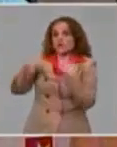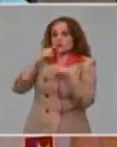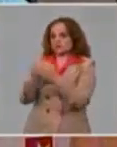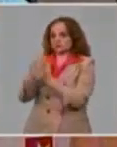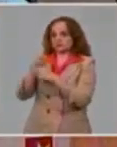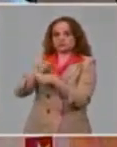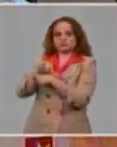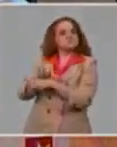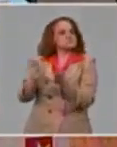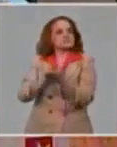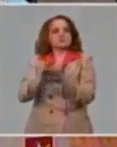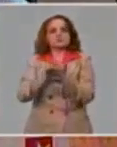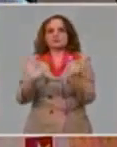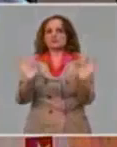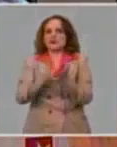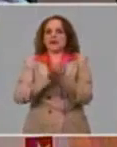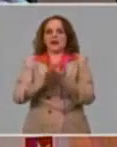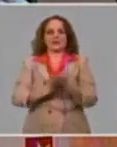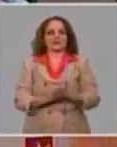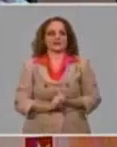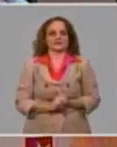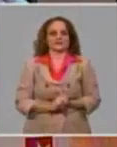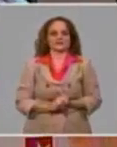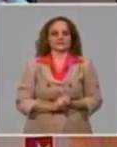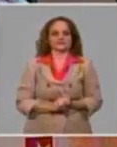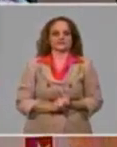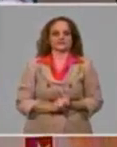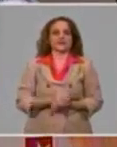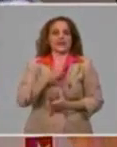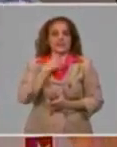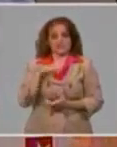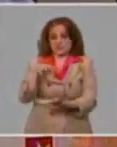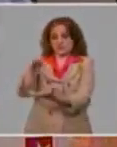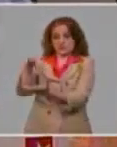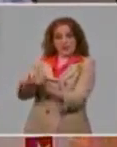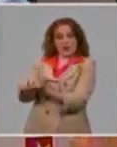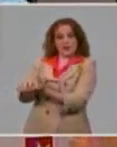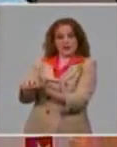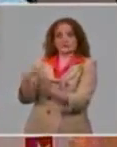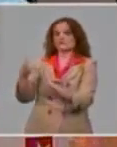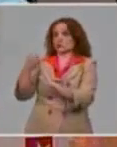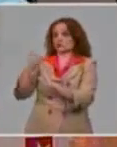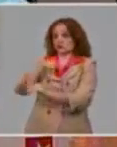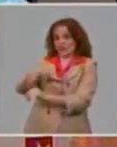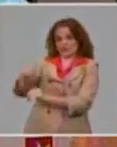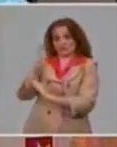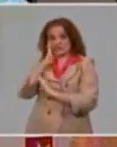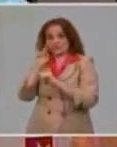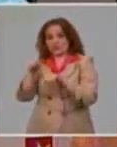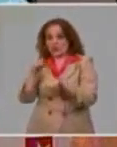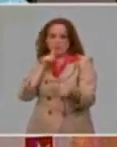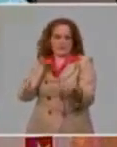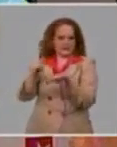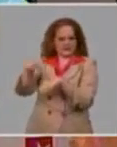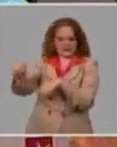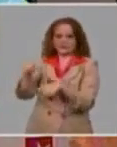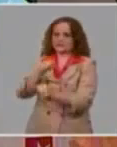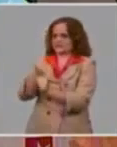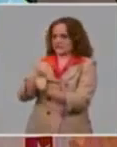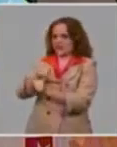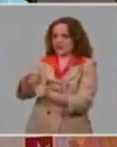sentido. Ahora, en los campamentos de constructores, nosotros tenemos 107 campamentos. Tenemos una